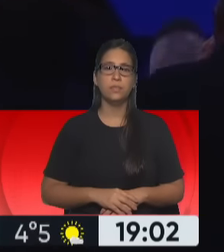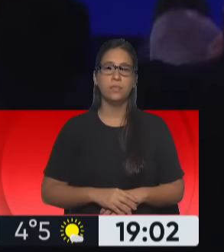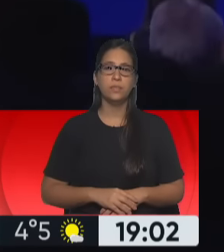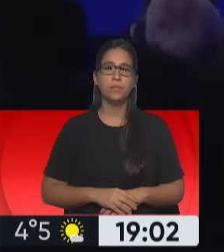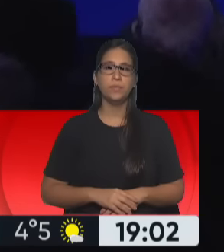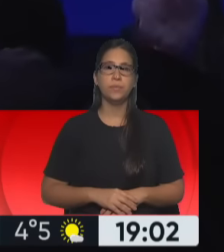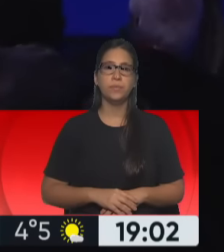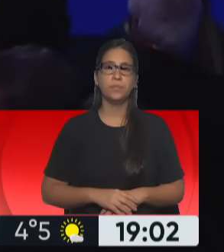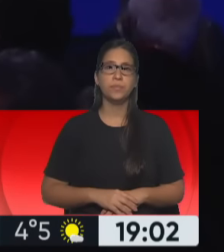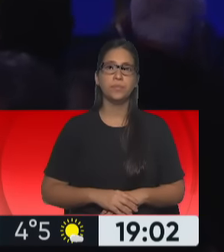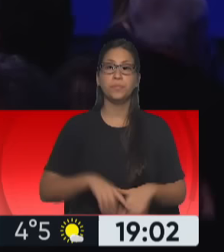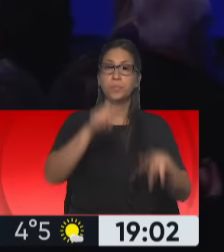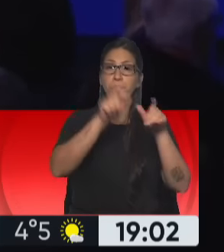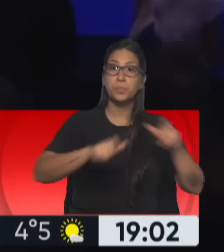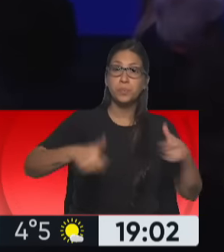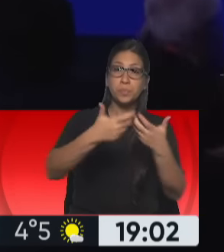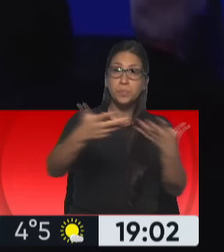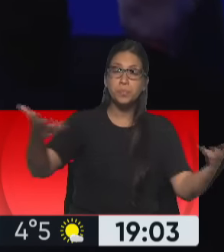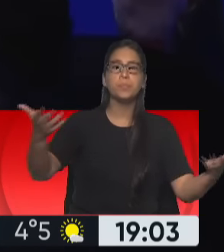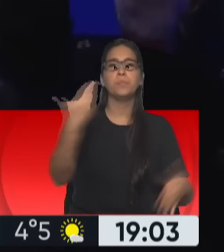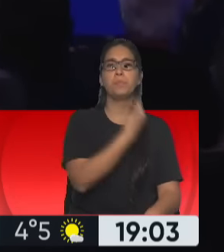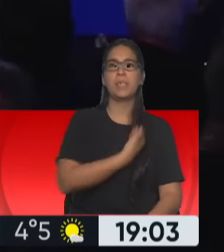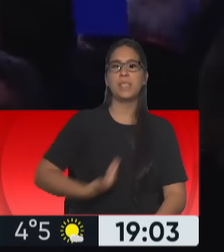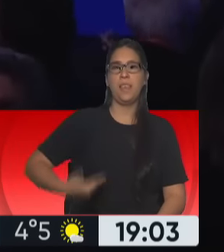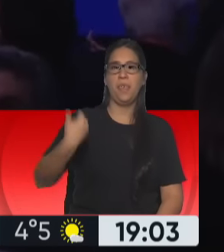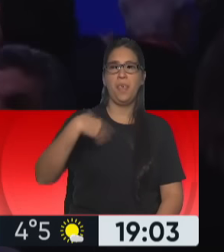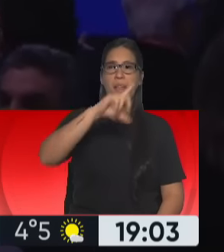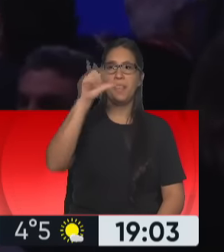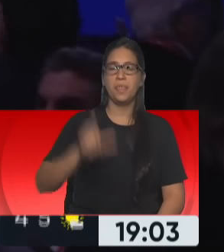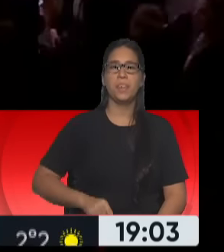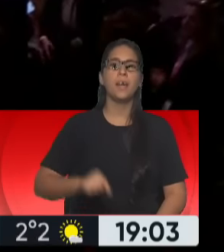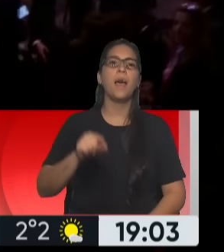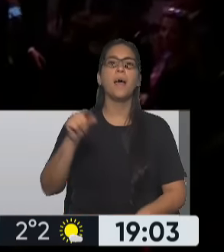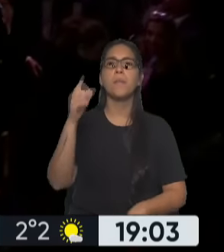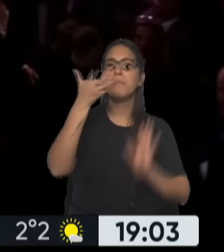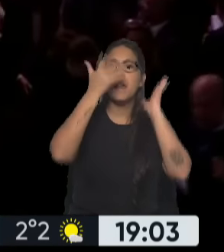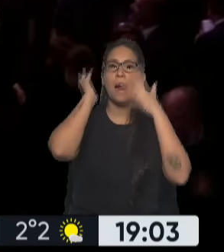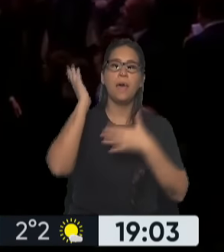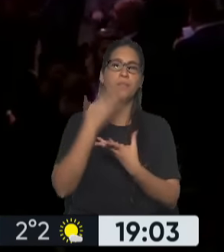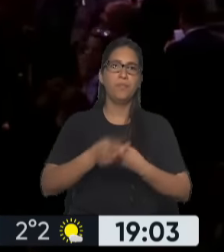Señoras y señores, se retira el señor presidente de la Nación, doctor Javier Milei.